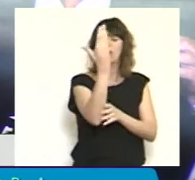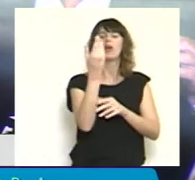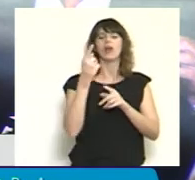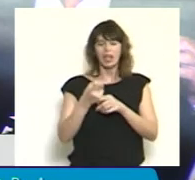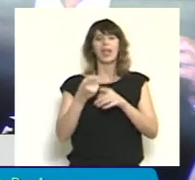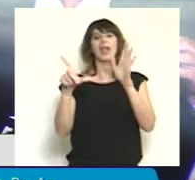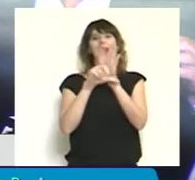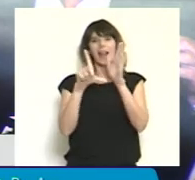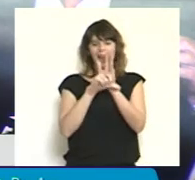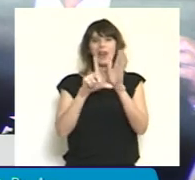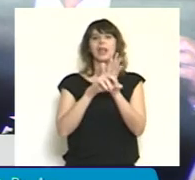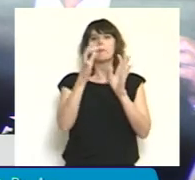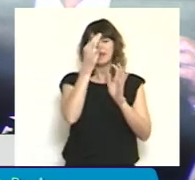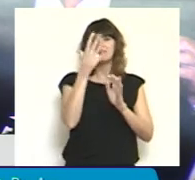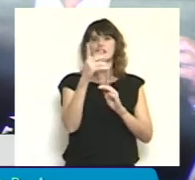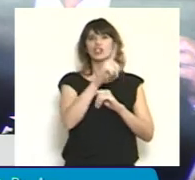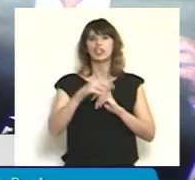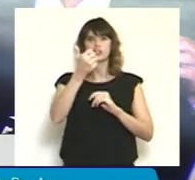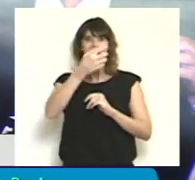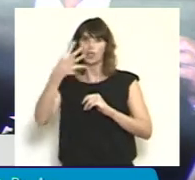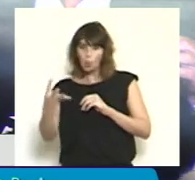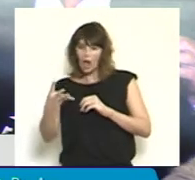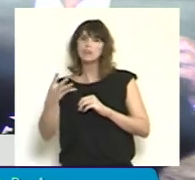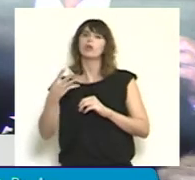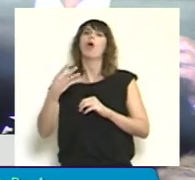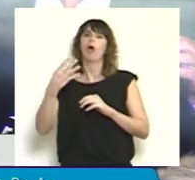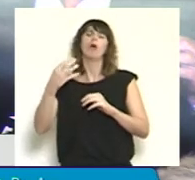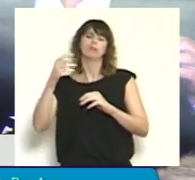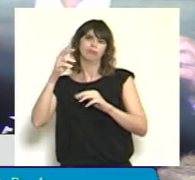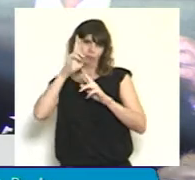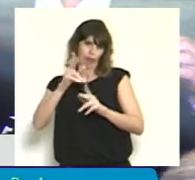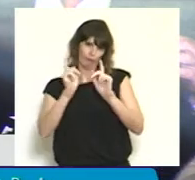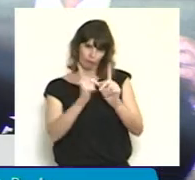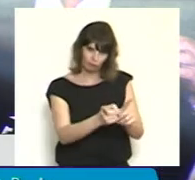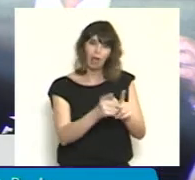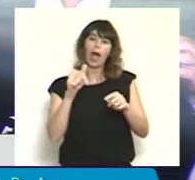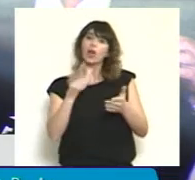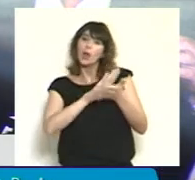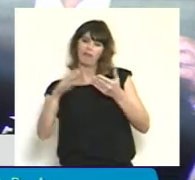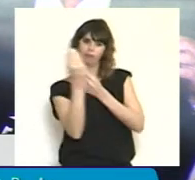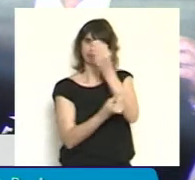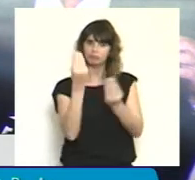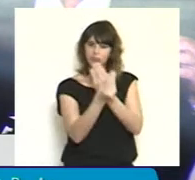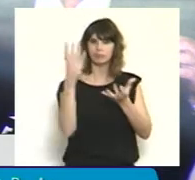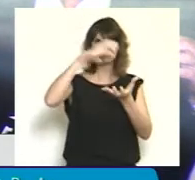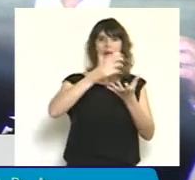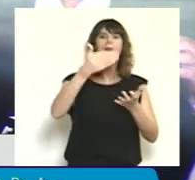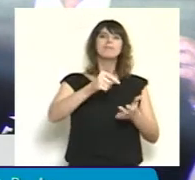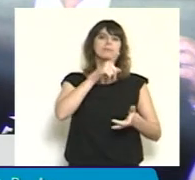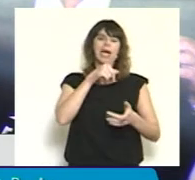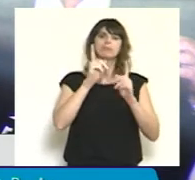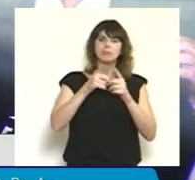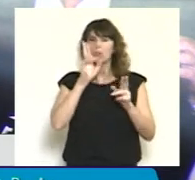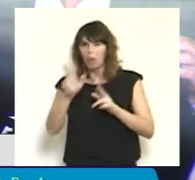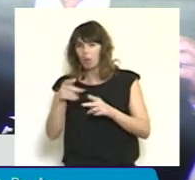o de la 25164, pasan a formar parte de la planta del personal del ANMAC con sus beneficios